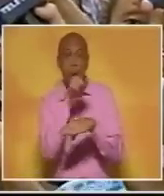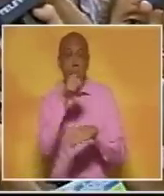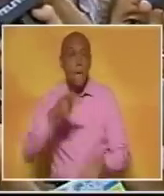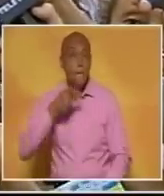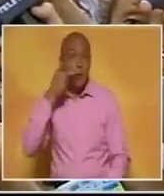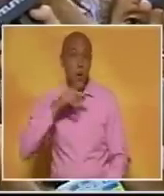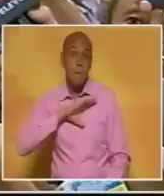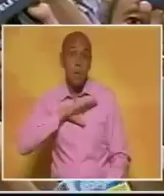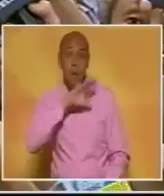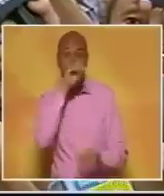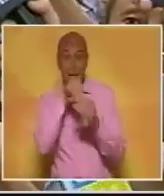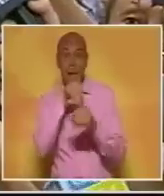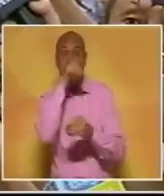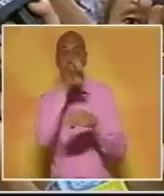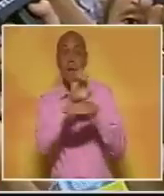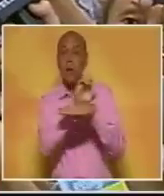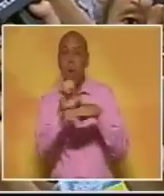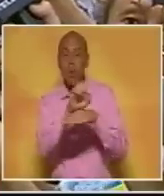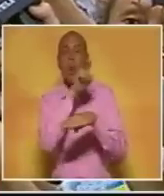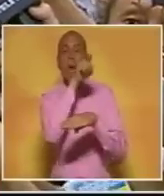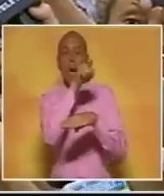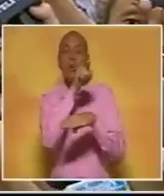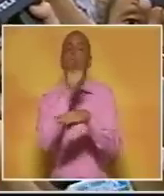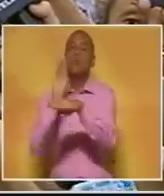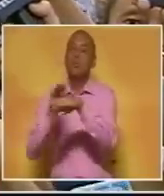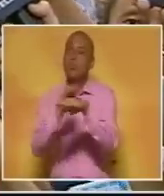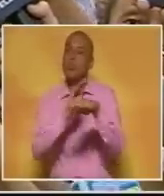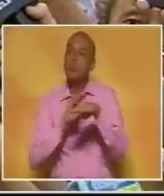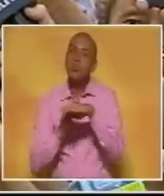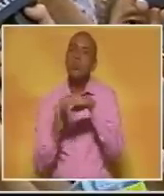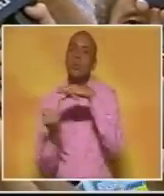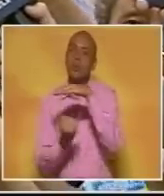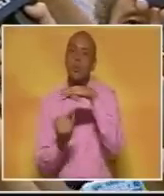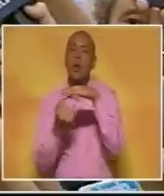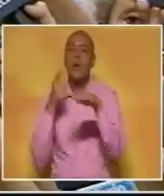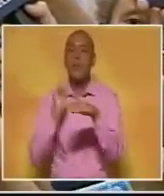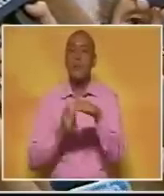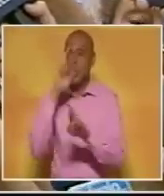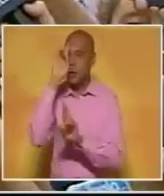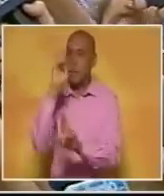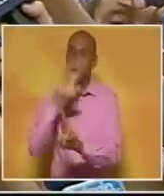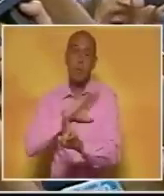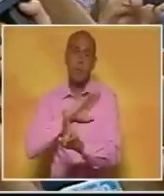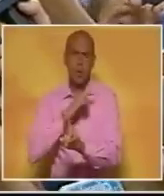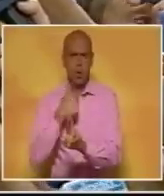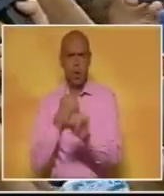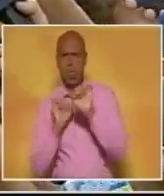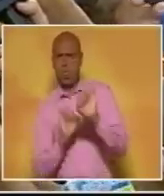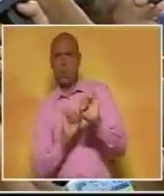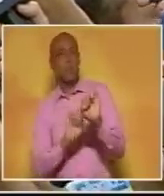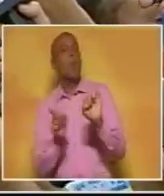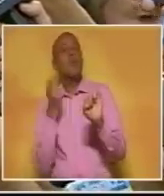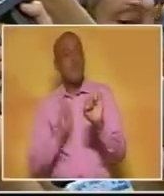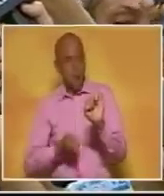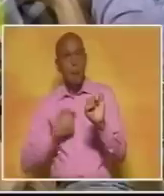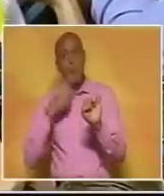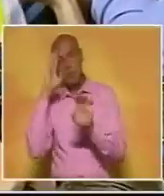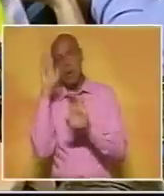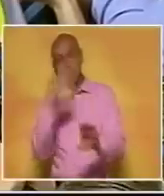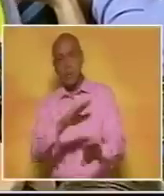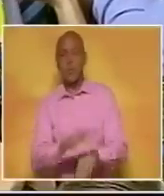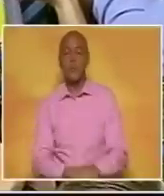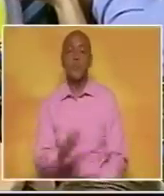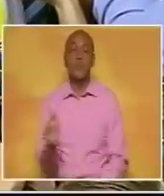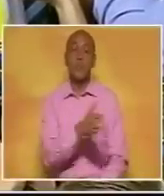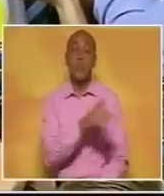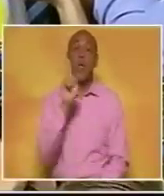política dentro del país, está pidiendo respeto a las instituciones en ese país y mal pudiéramos nosotros no respaldar instituciones y la República. Al gobierno